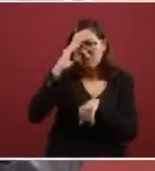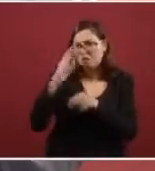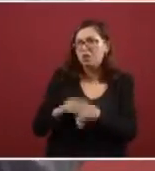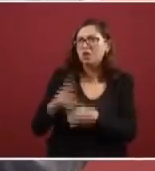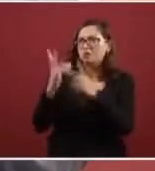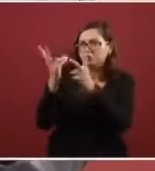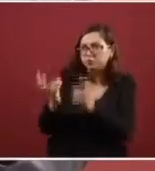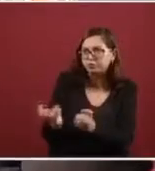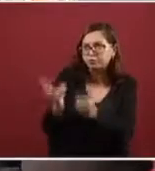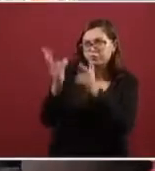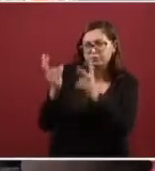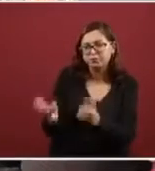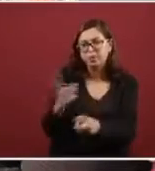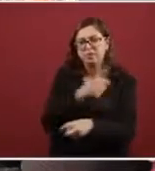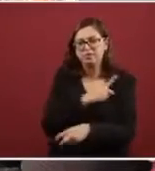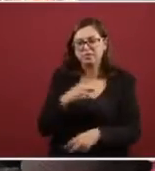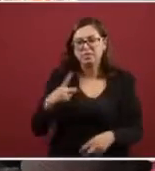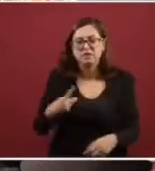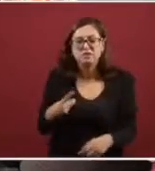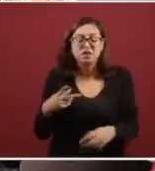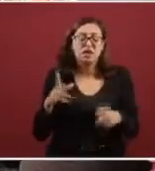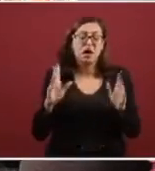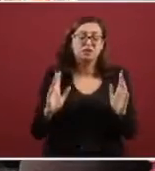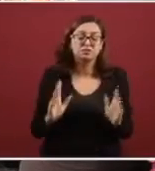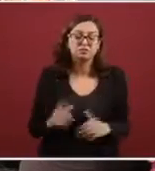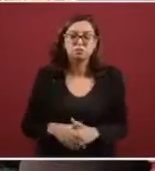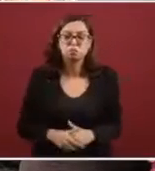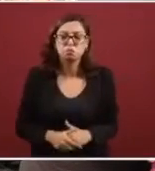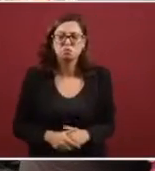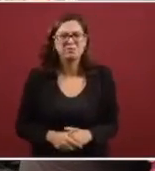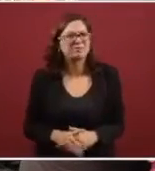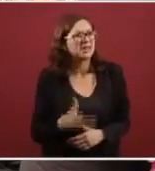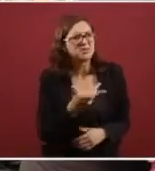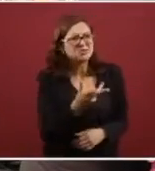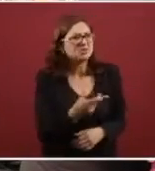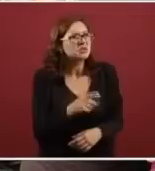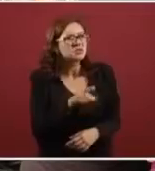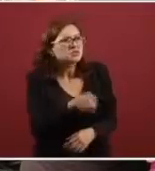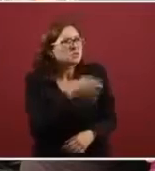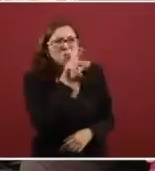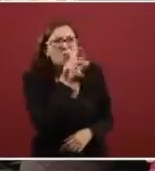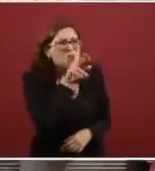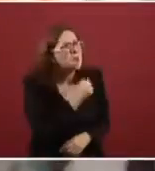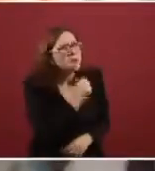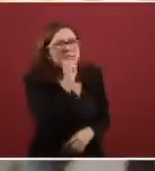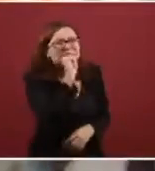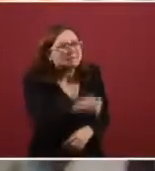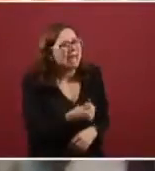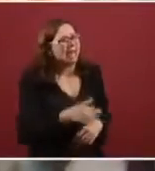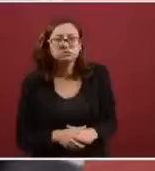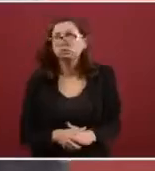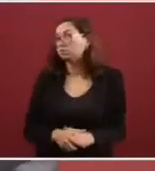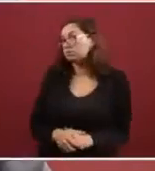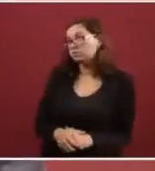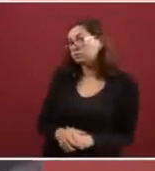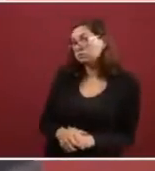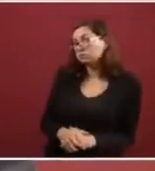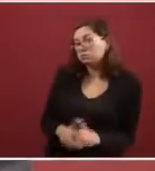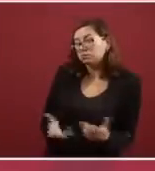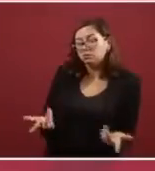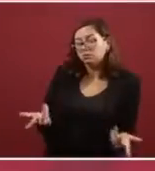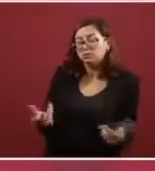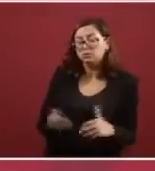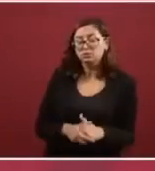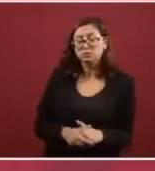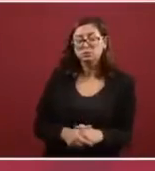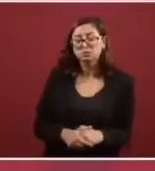sí, sacando las imágenes. El presidente negó que el gobierno vaya a denunciar este hecho. Yo estoy